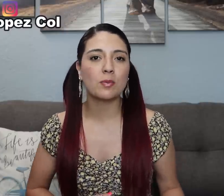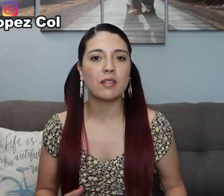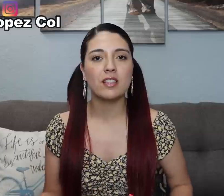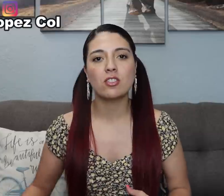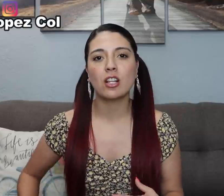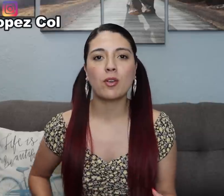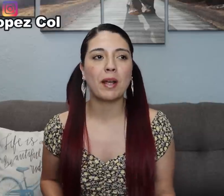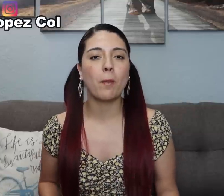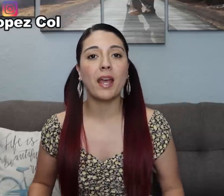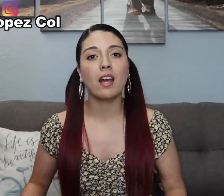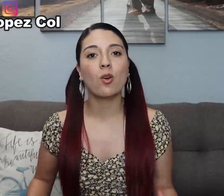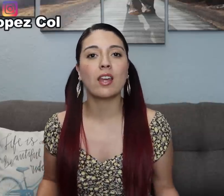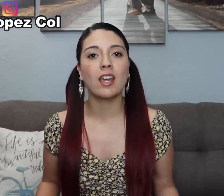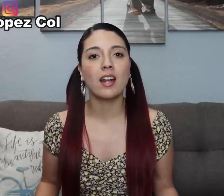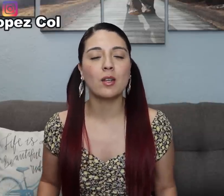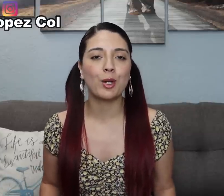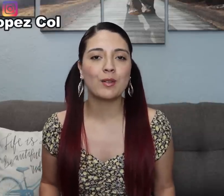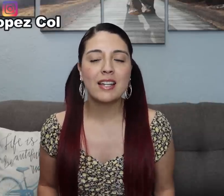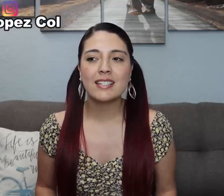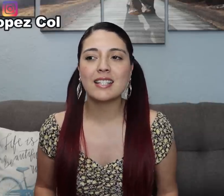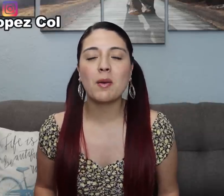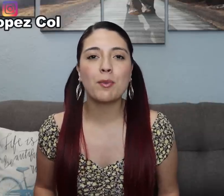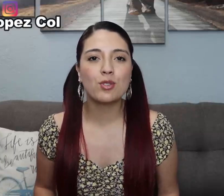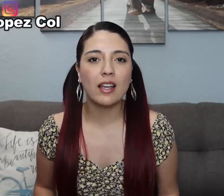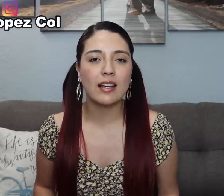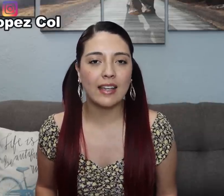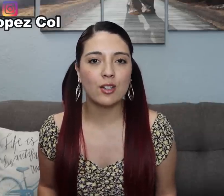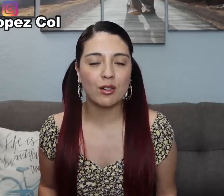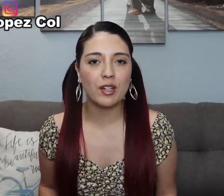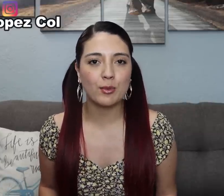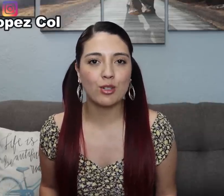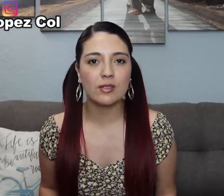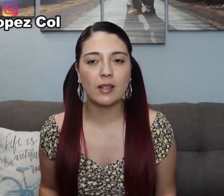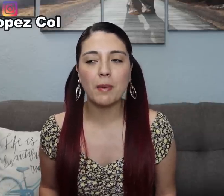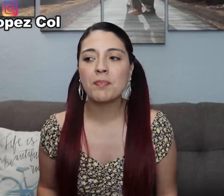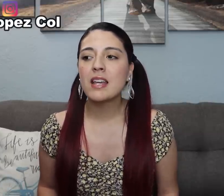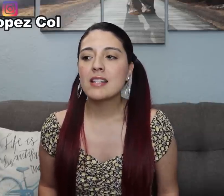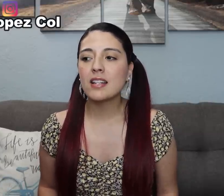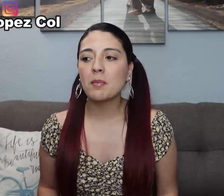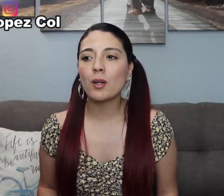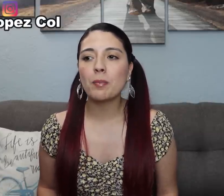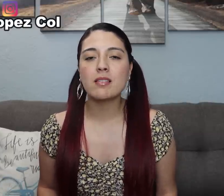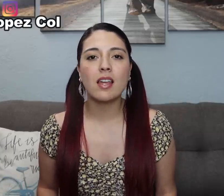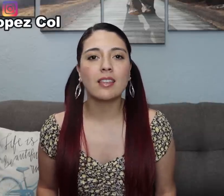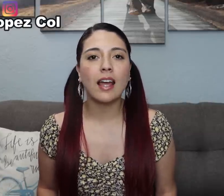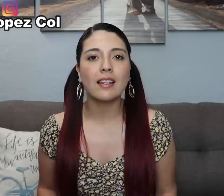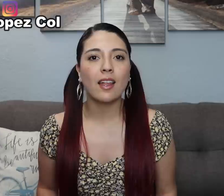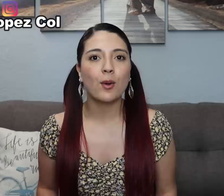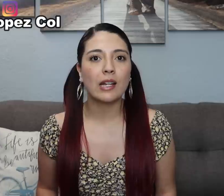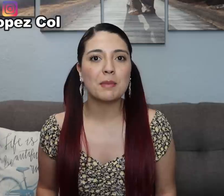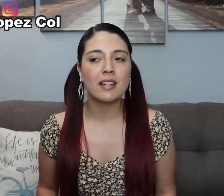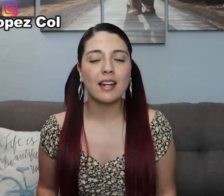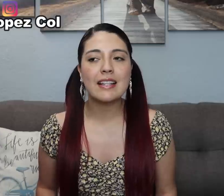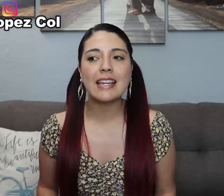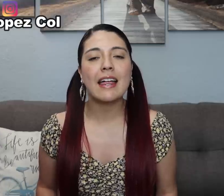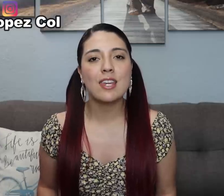internas, de los beneficios, de lo que me convenga, de lo que quieran. Y bueno, ya sabemos a qué nos referimos con este tema. Sin embargo, el presidente el día de